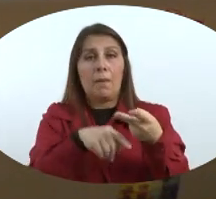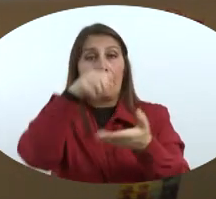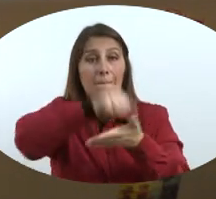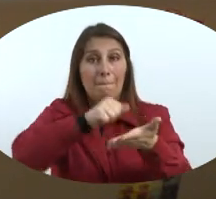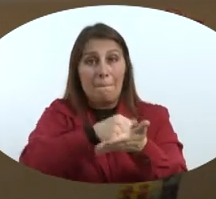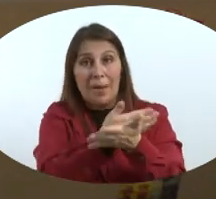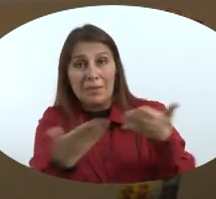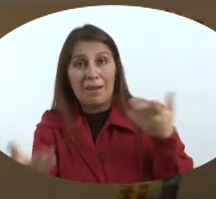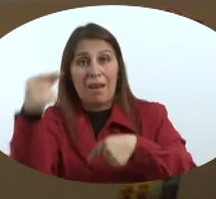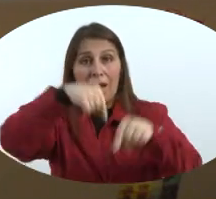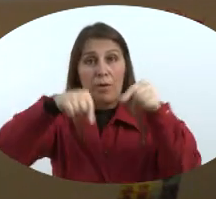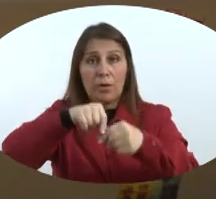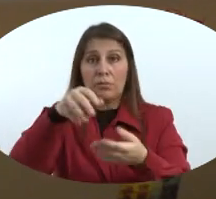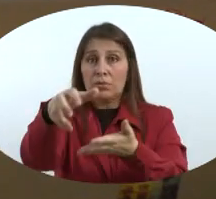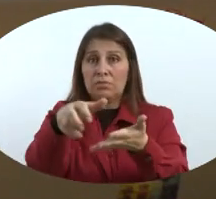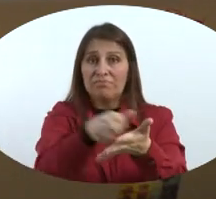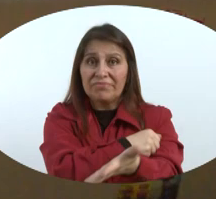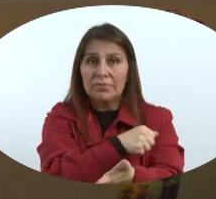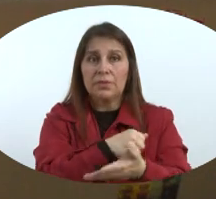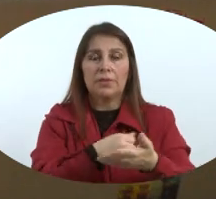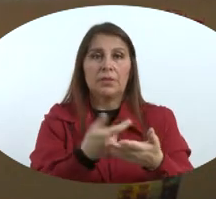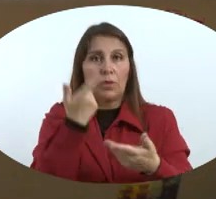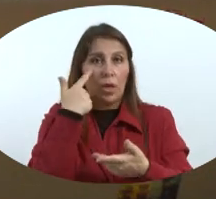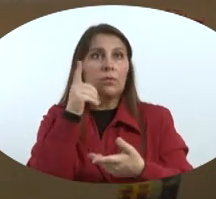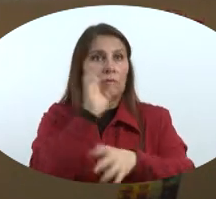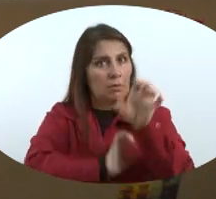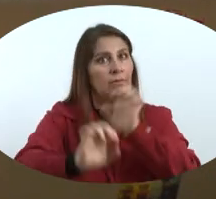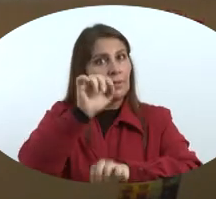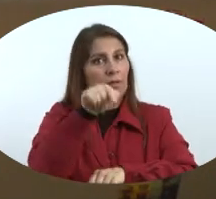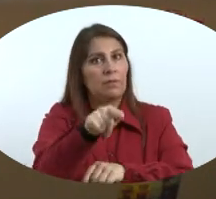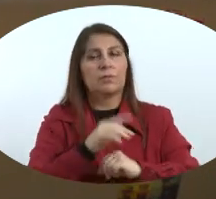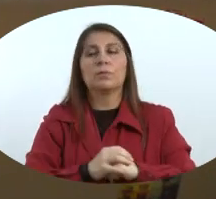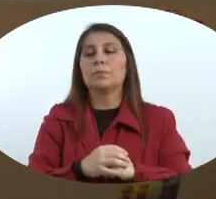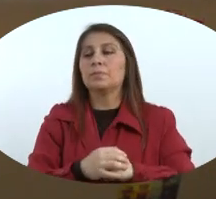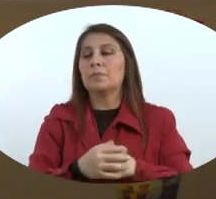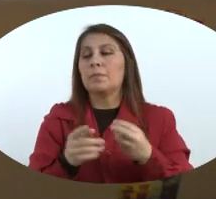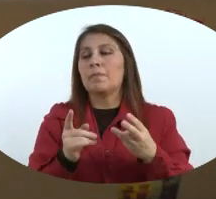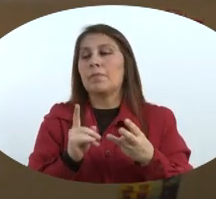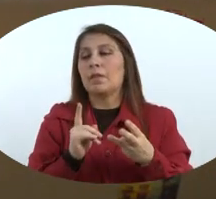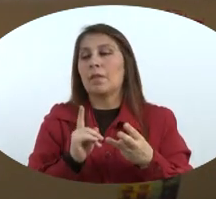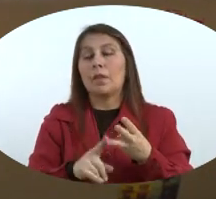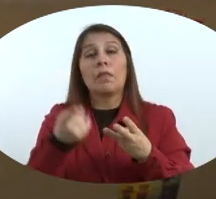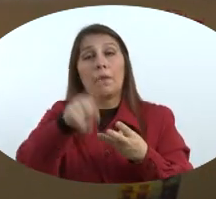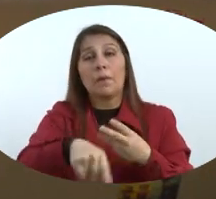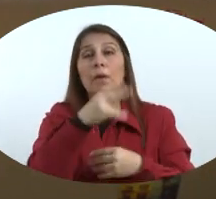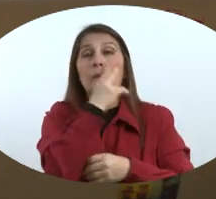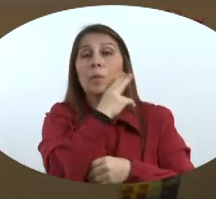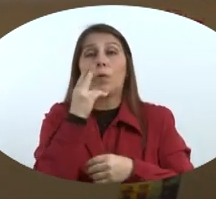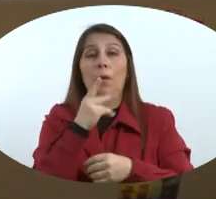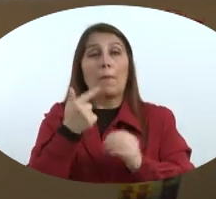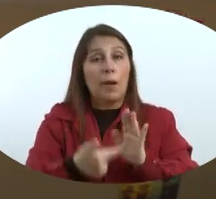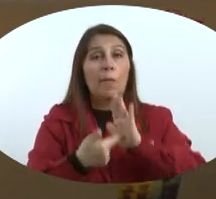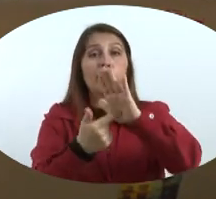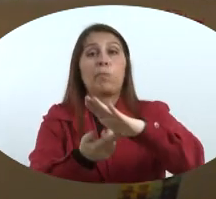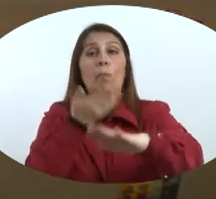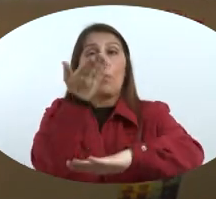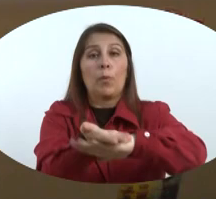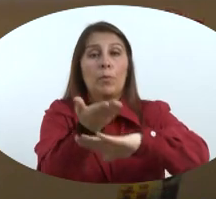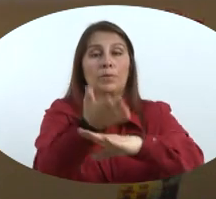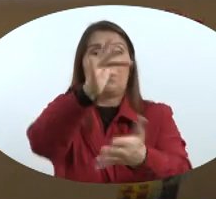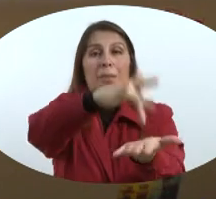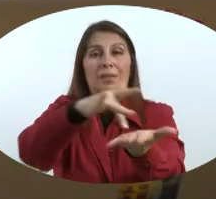escasez de materiales en los laboratorios etcétera bueno también nos comprometemos a presentar propuestas